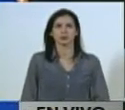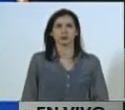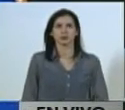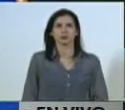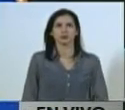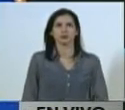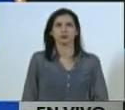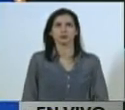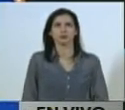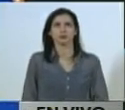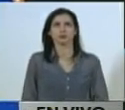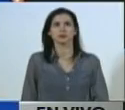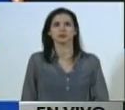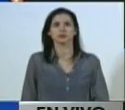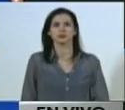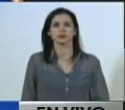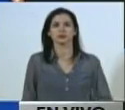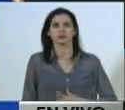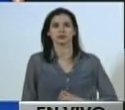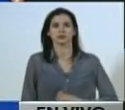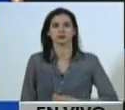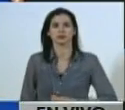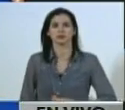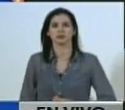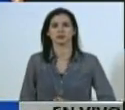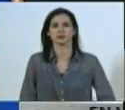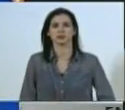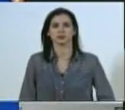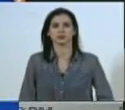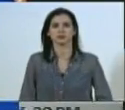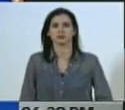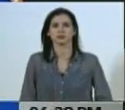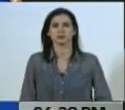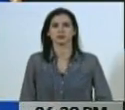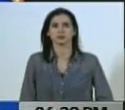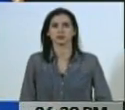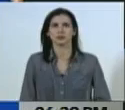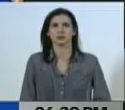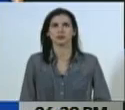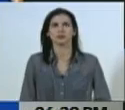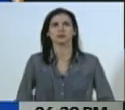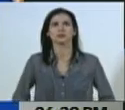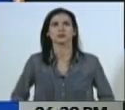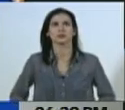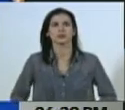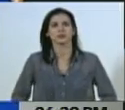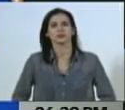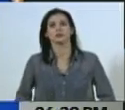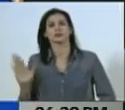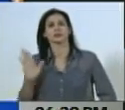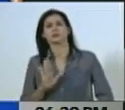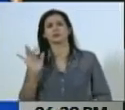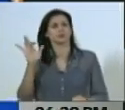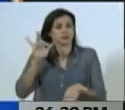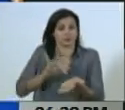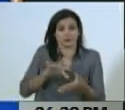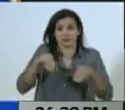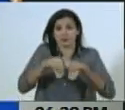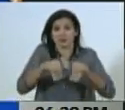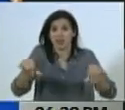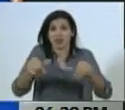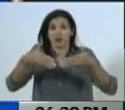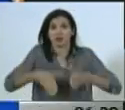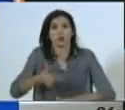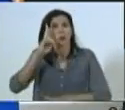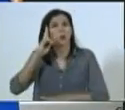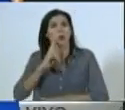Chavez, and the land of his Khalifa, Nicolás Maduro. Vengo aquí a la tierra cuna de